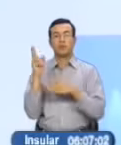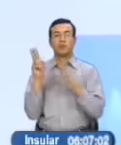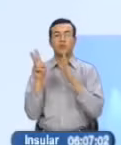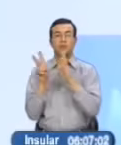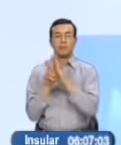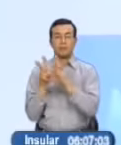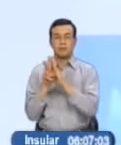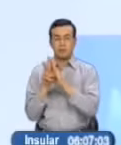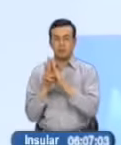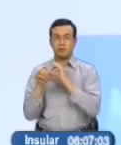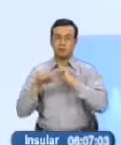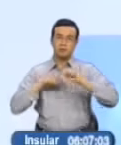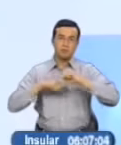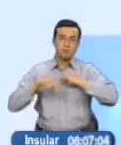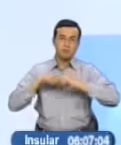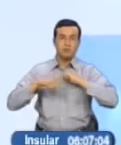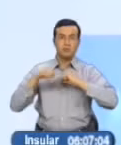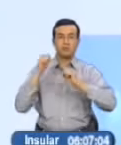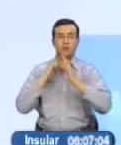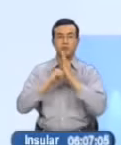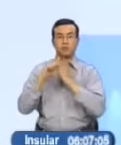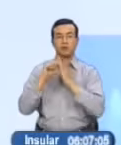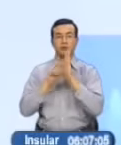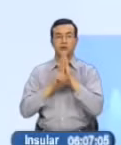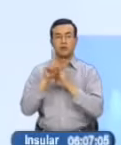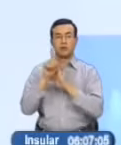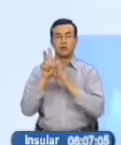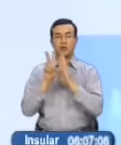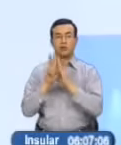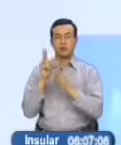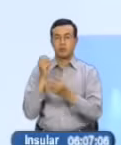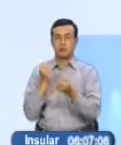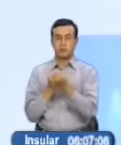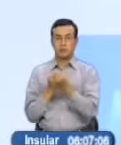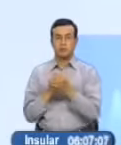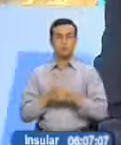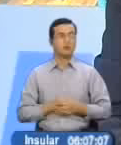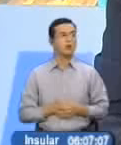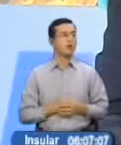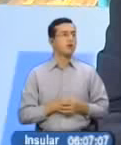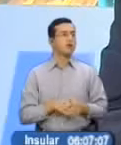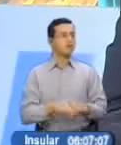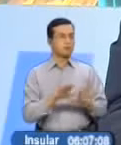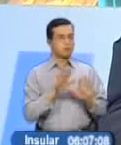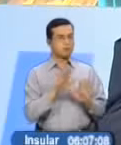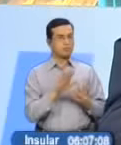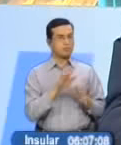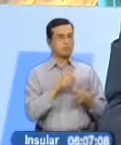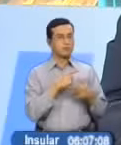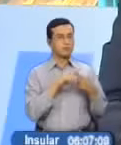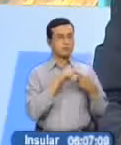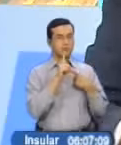vivienda, gestionados a través del Ministerio de Desarrollo Urbano de Vivienda. A ver, vamos por partes. Entonces, en un año se estima que